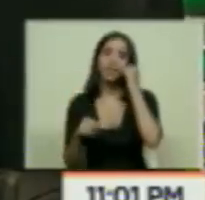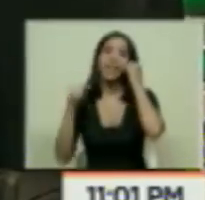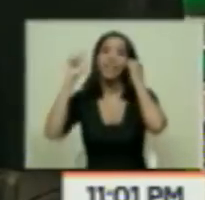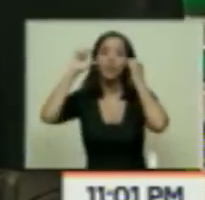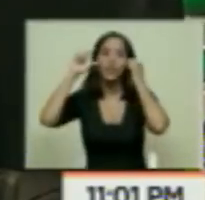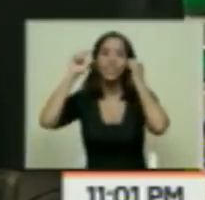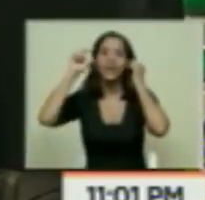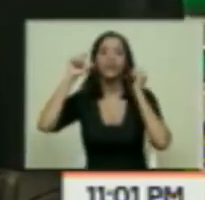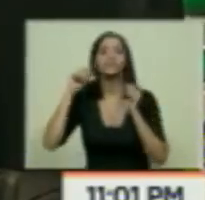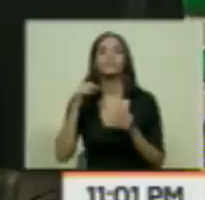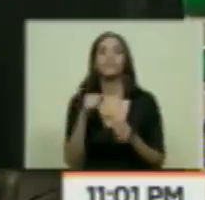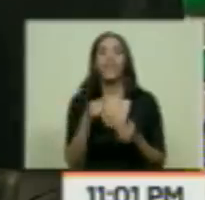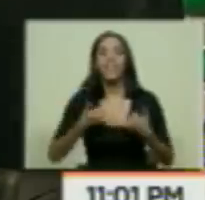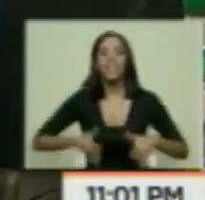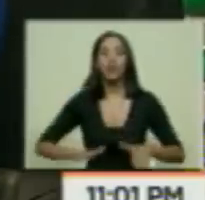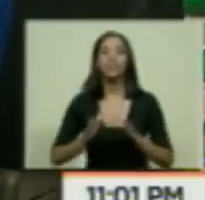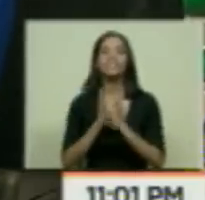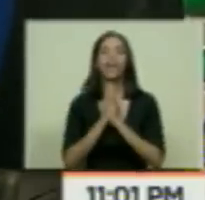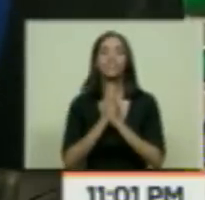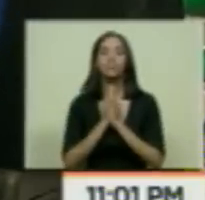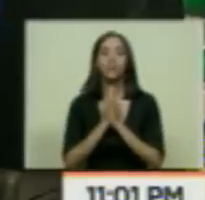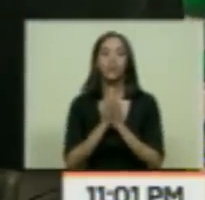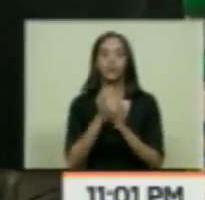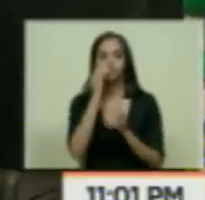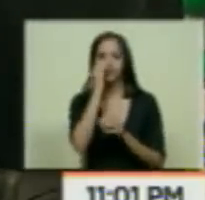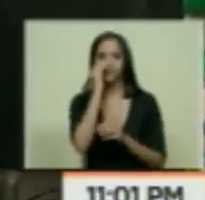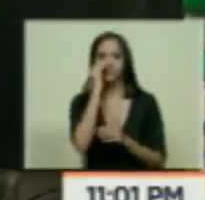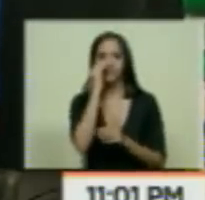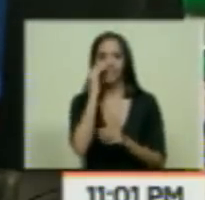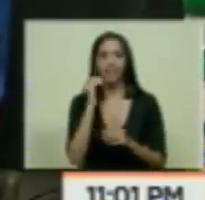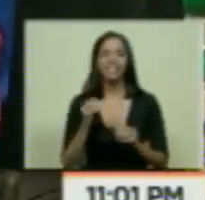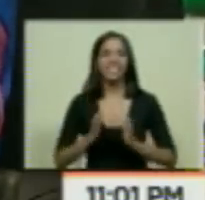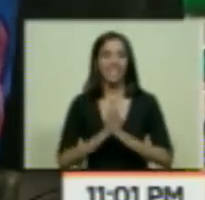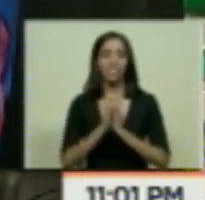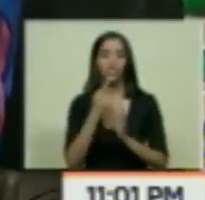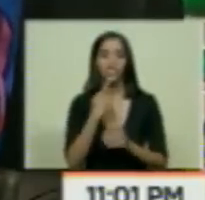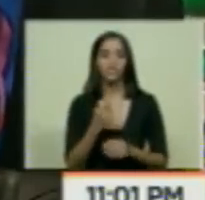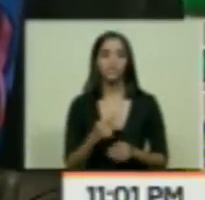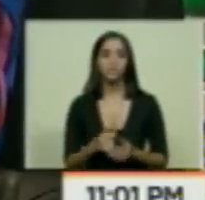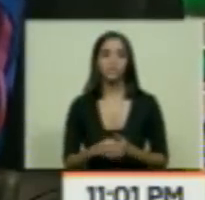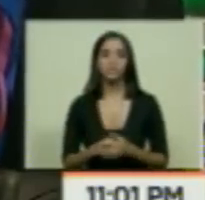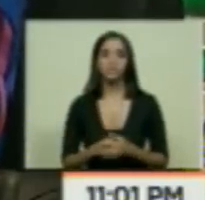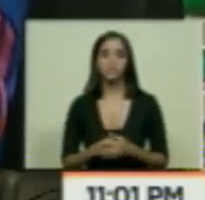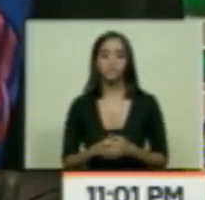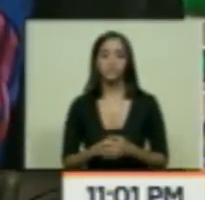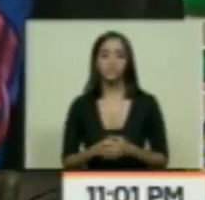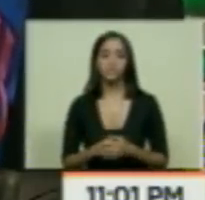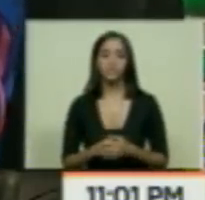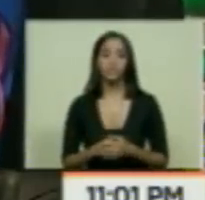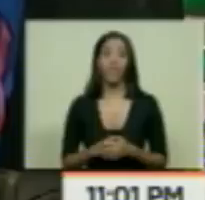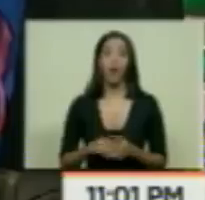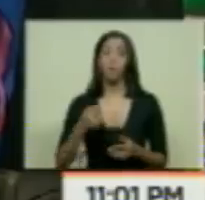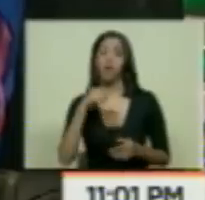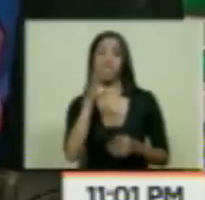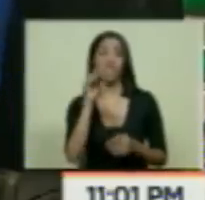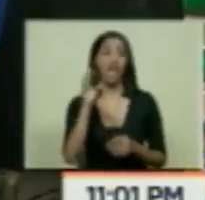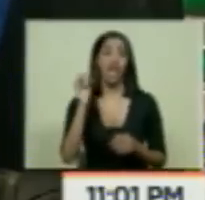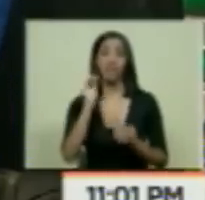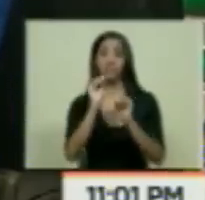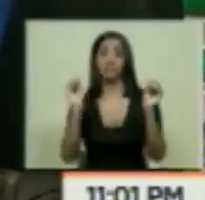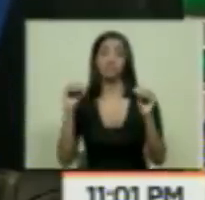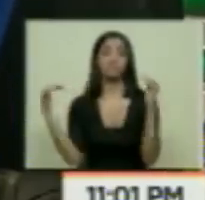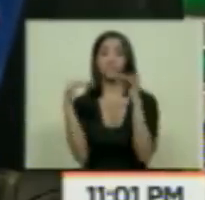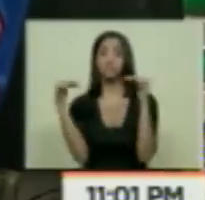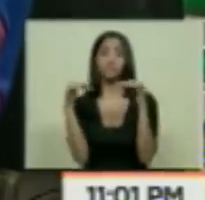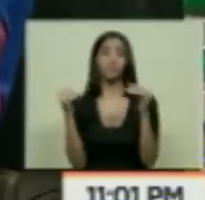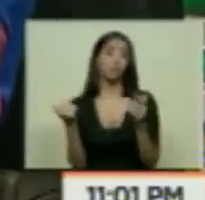hijo de Santos dijo, de Juan Manuel Santos. De Juan Manuel Santos dijo, por ahí andan llamando a la guerra, pero como